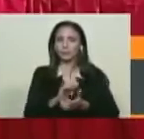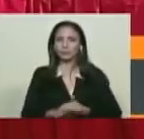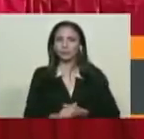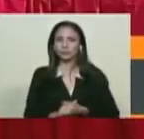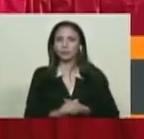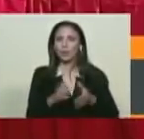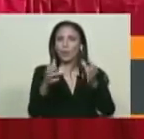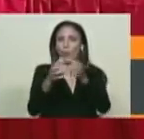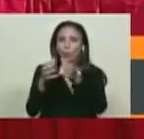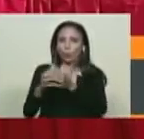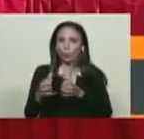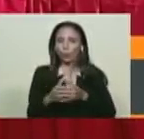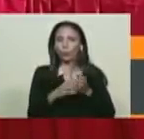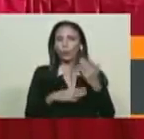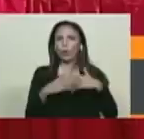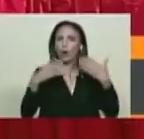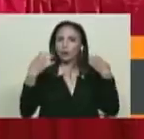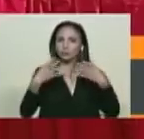equipos junto a Cilia.